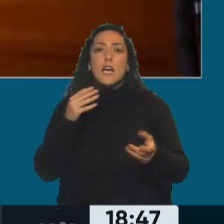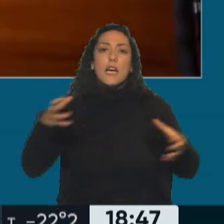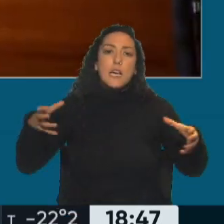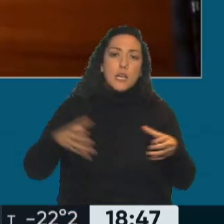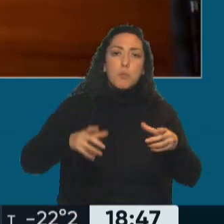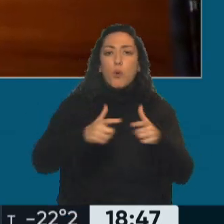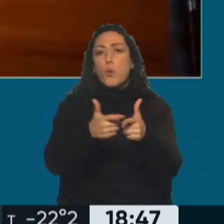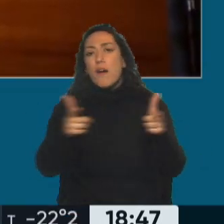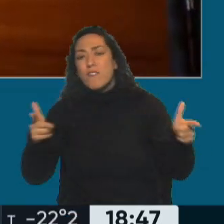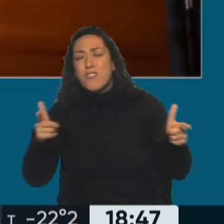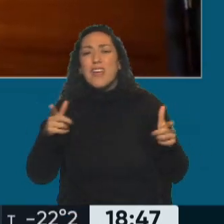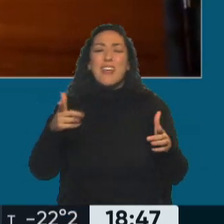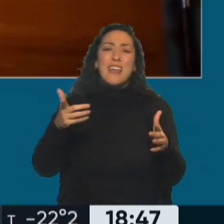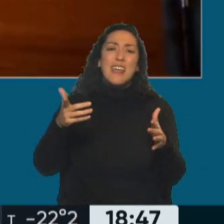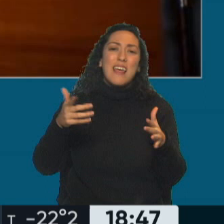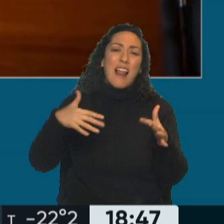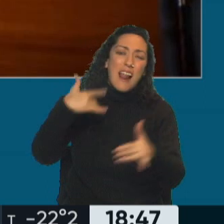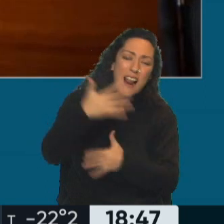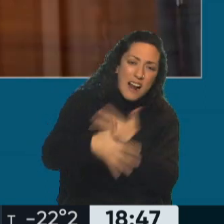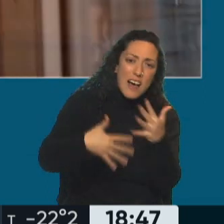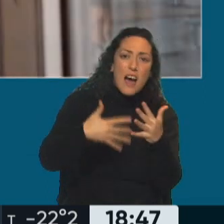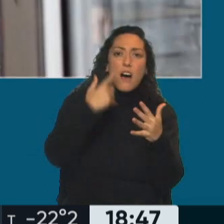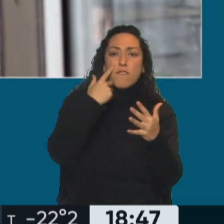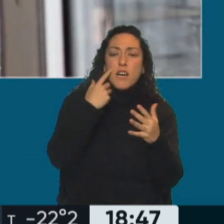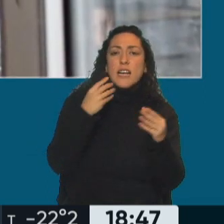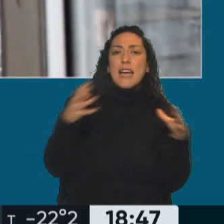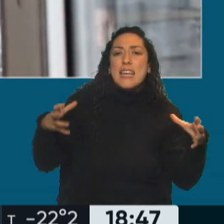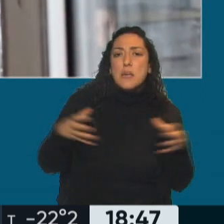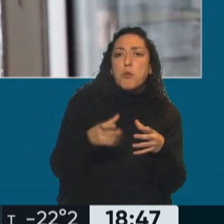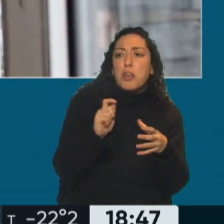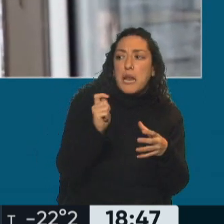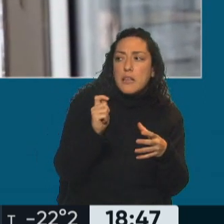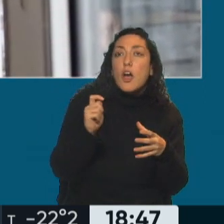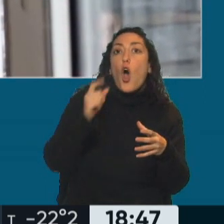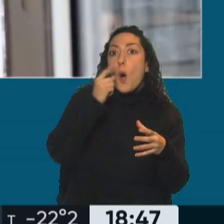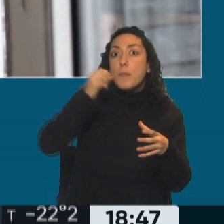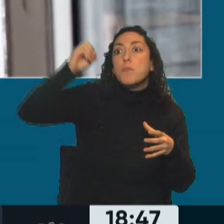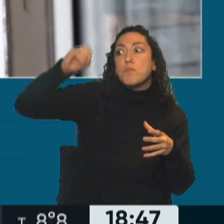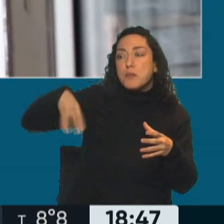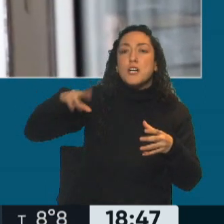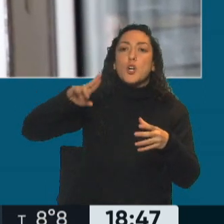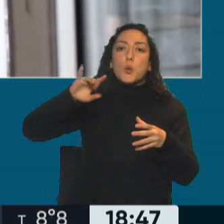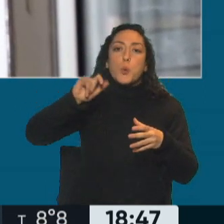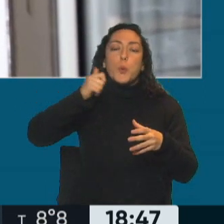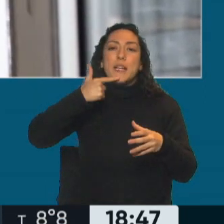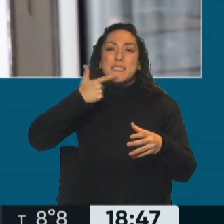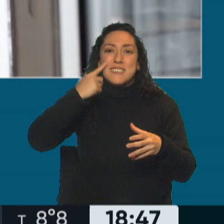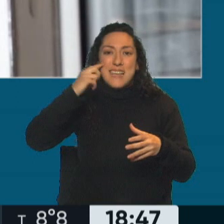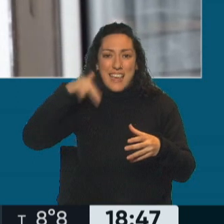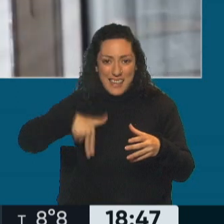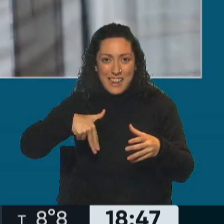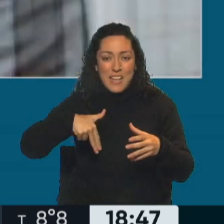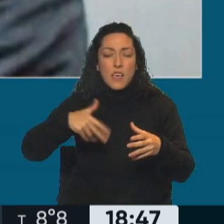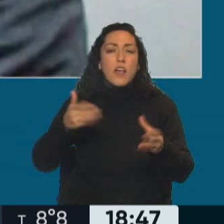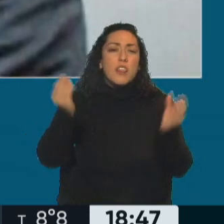pero comenzaba a ver quién lo iba a rodear. Aparecía Rubinstein en el medio. Bueno, y nos quedamos con este título. Pero dice, no hay una devaluación